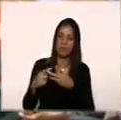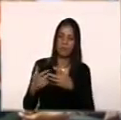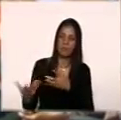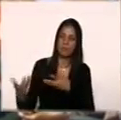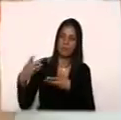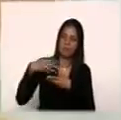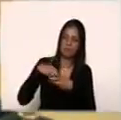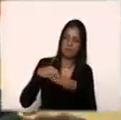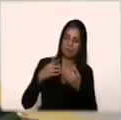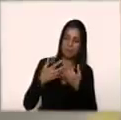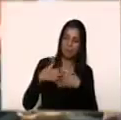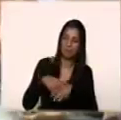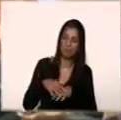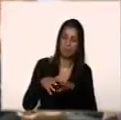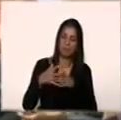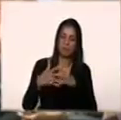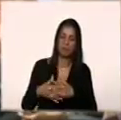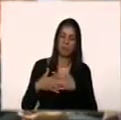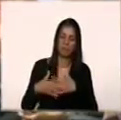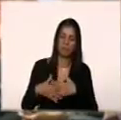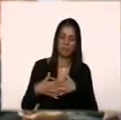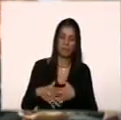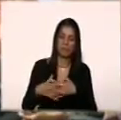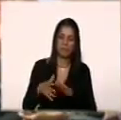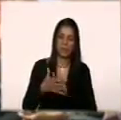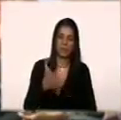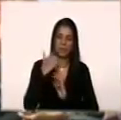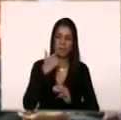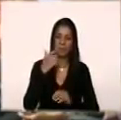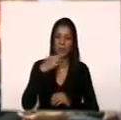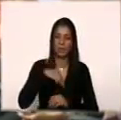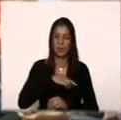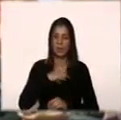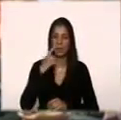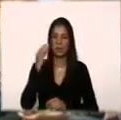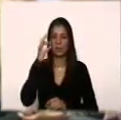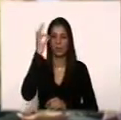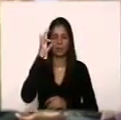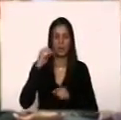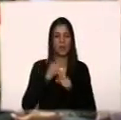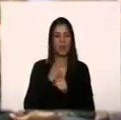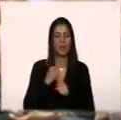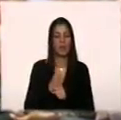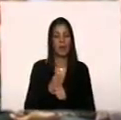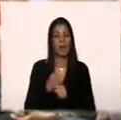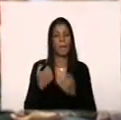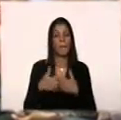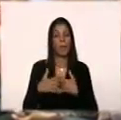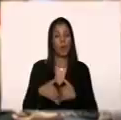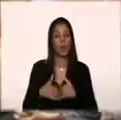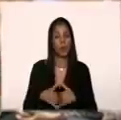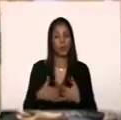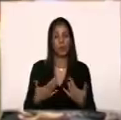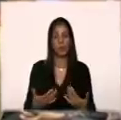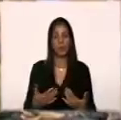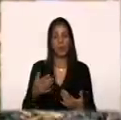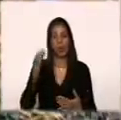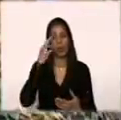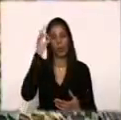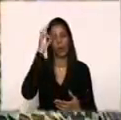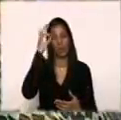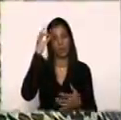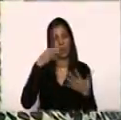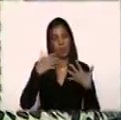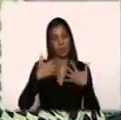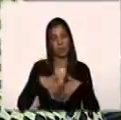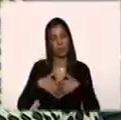los insumos con una cadena de consejos productivos de trabajadores que tenemos que constituir. De la producción, el Consejo Productivo de